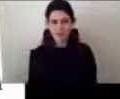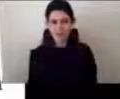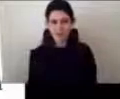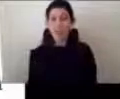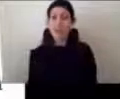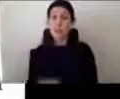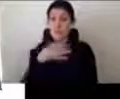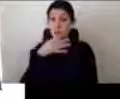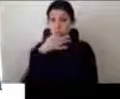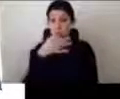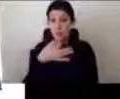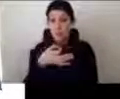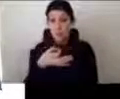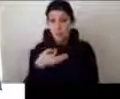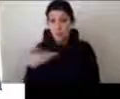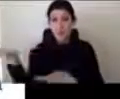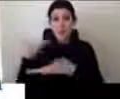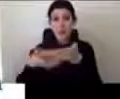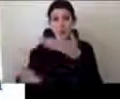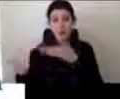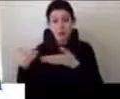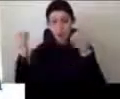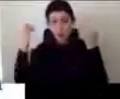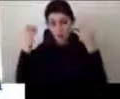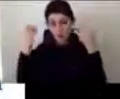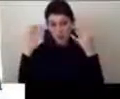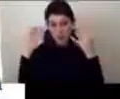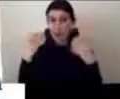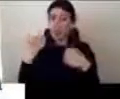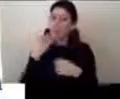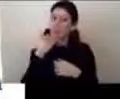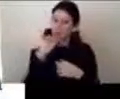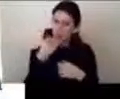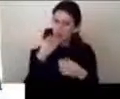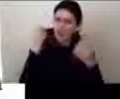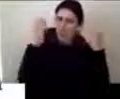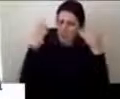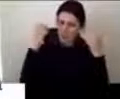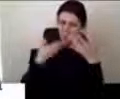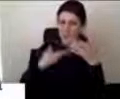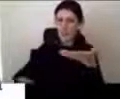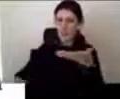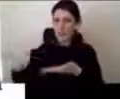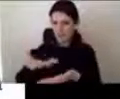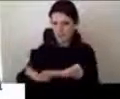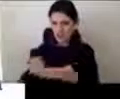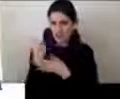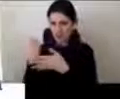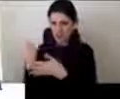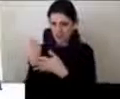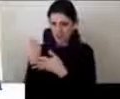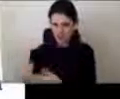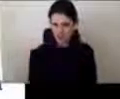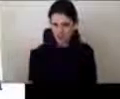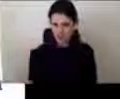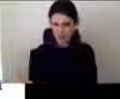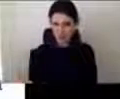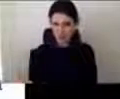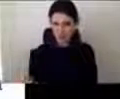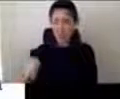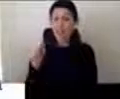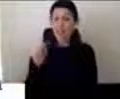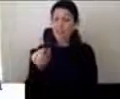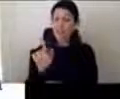decir, colaborar para aprender, pero también aprender a colaborar. Que a veces esta parte nos